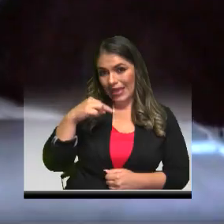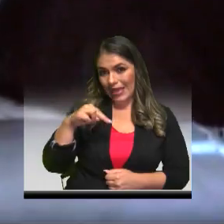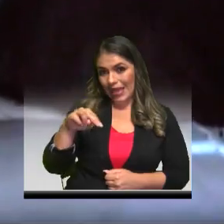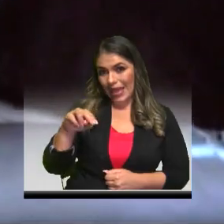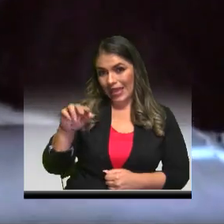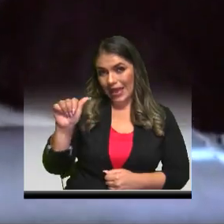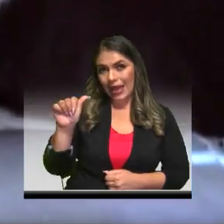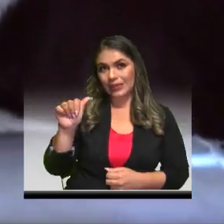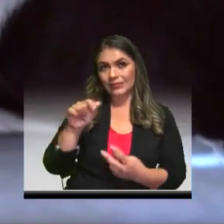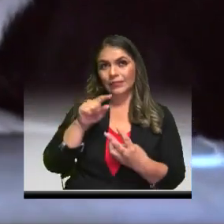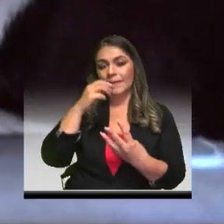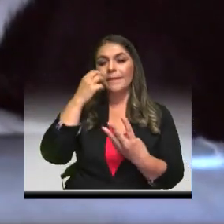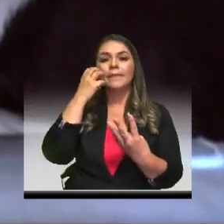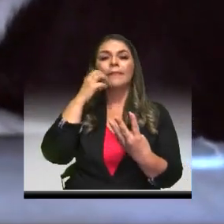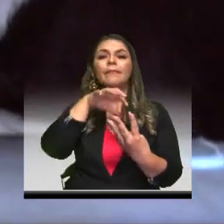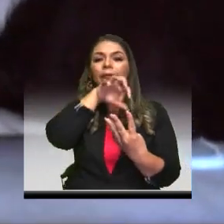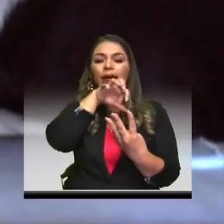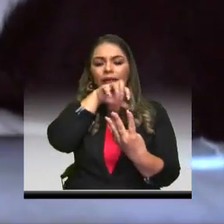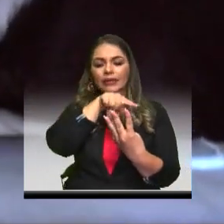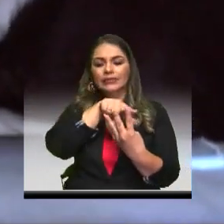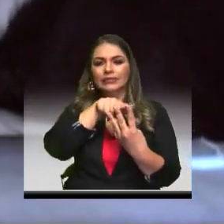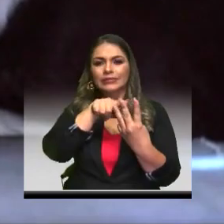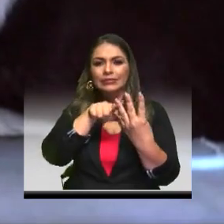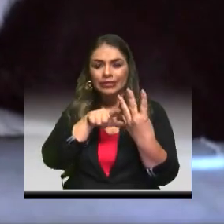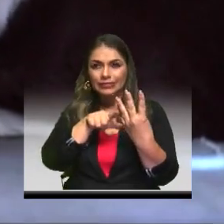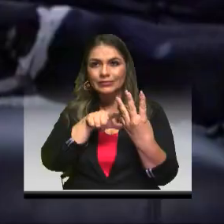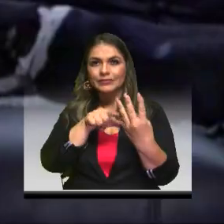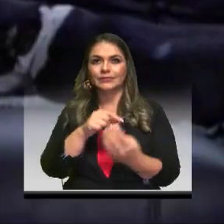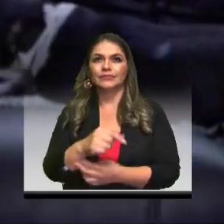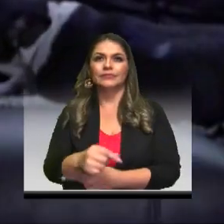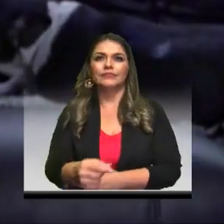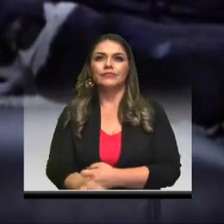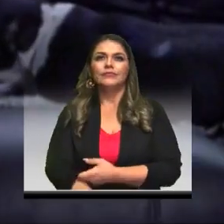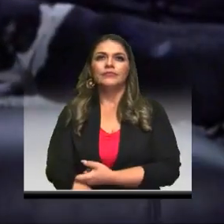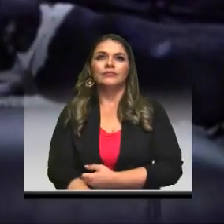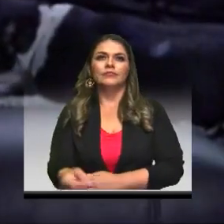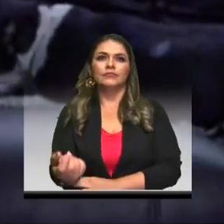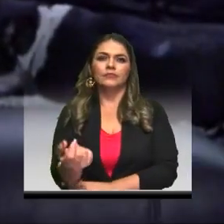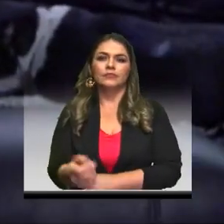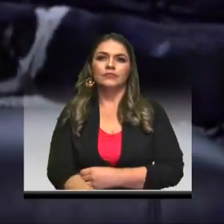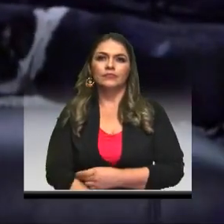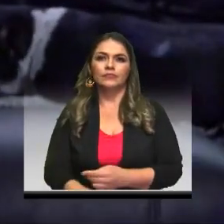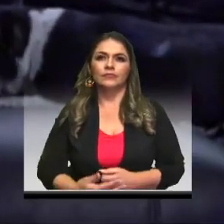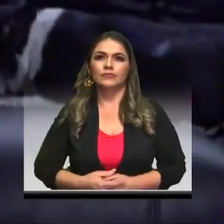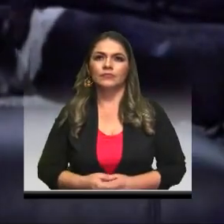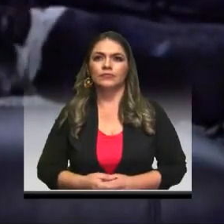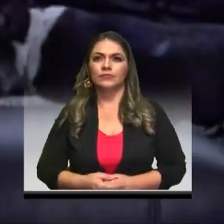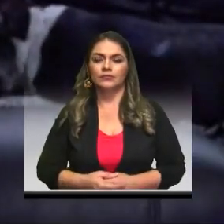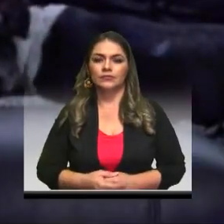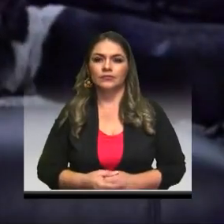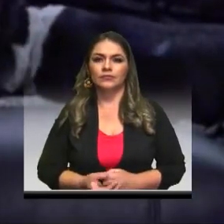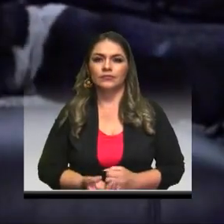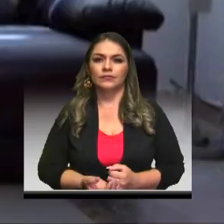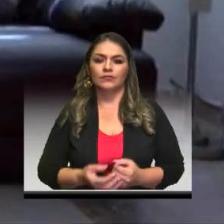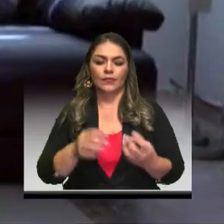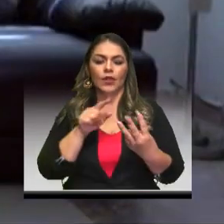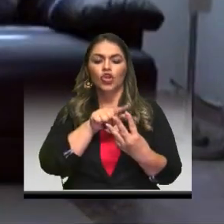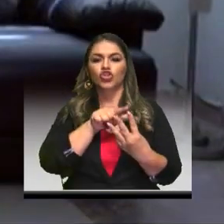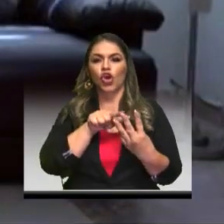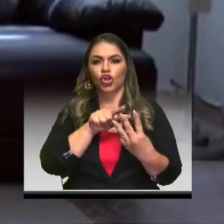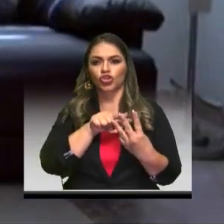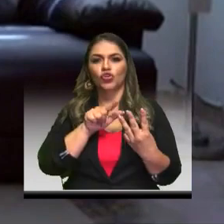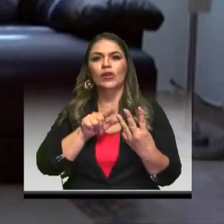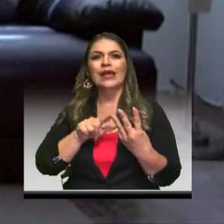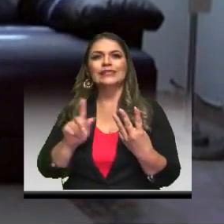perrijas son 3, son 2 bulldog franceses y una mestiza que rescaté, porque yo